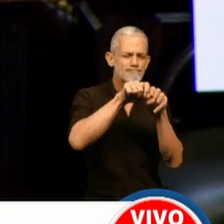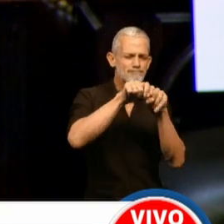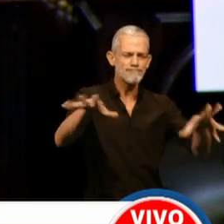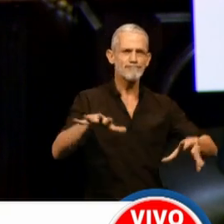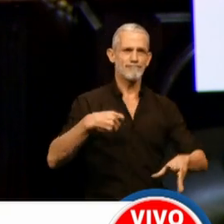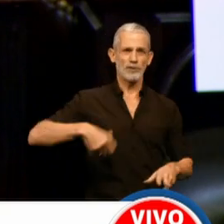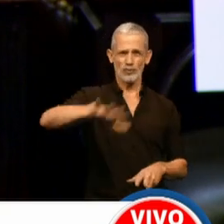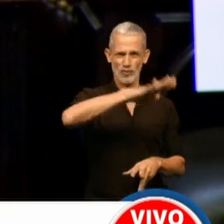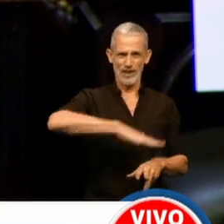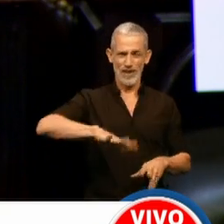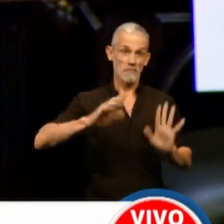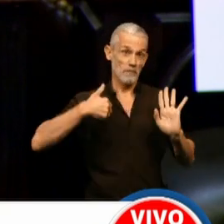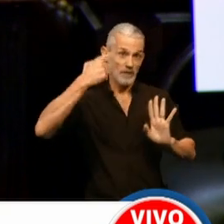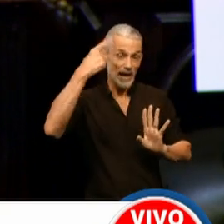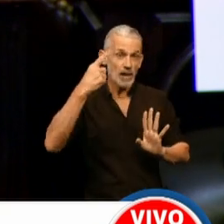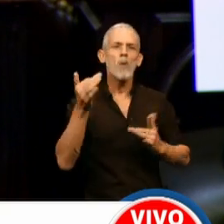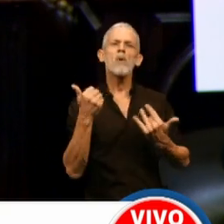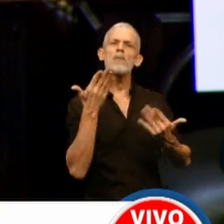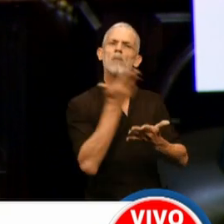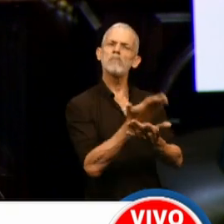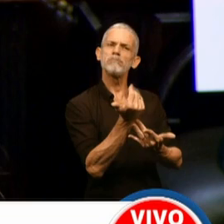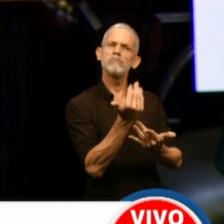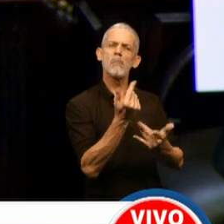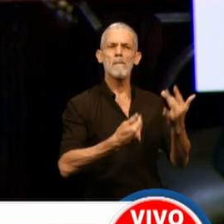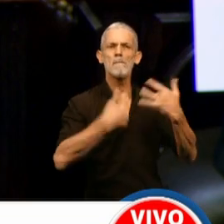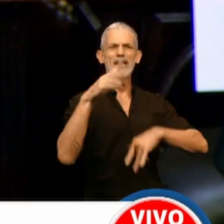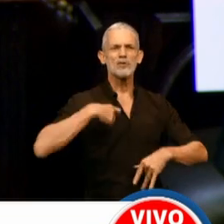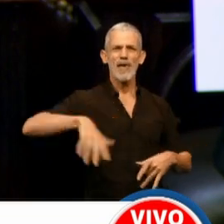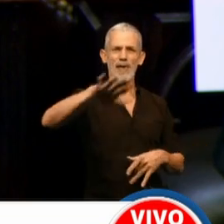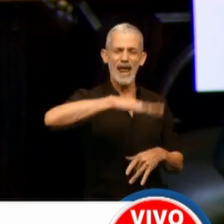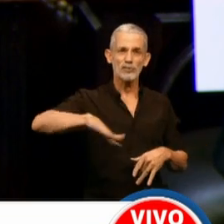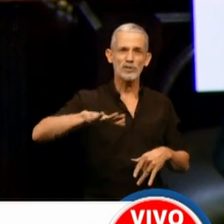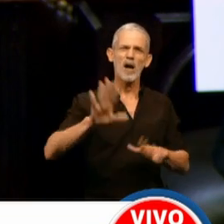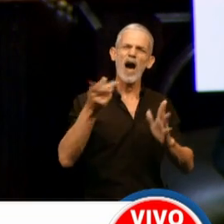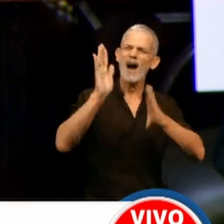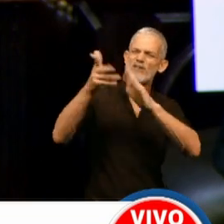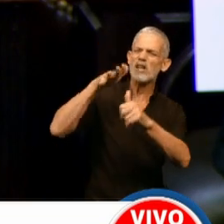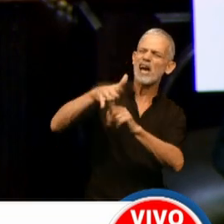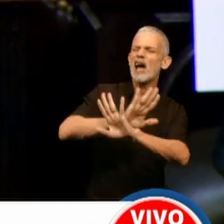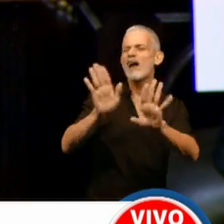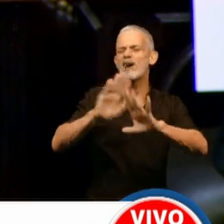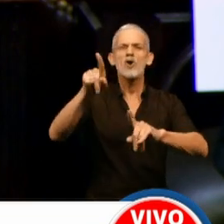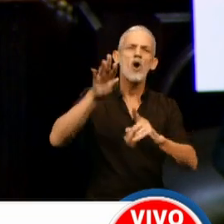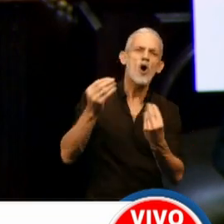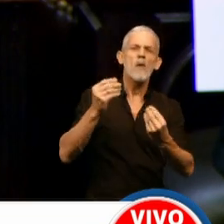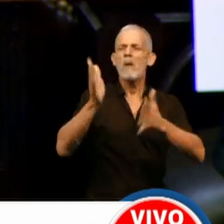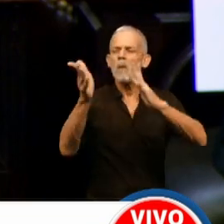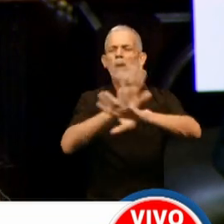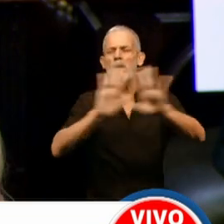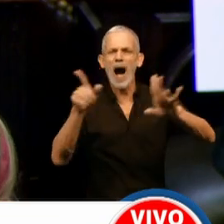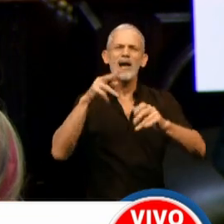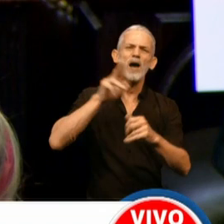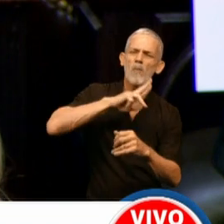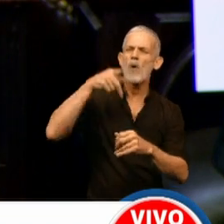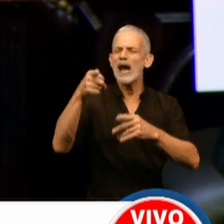bien nosotros creemos que le podemos exigir a la mayoría de la sociedad que no haga violencia de género que no ejecuté violencia de género